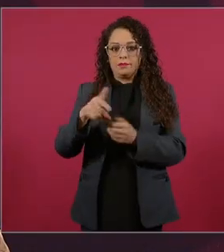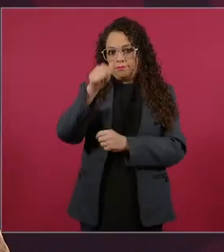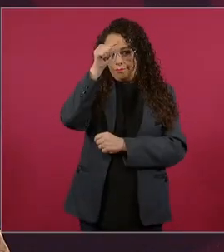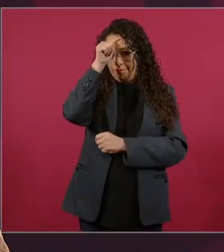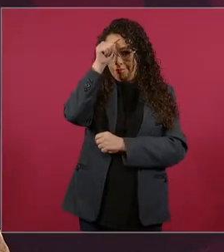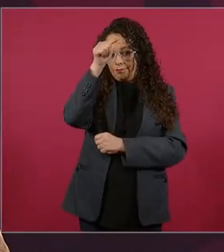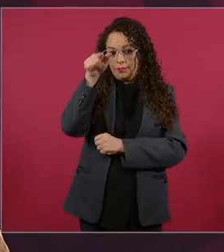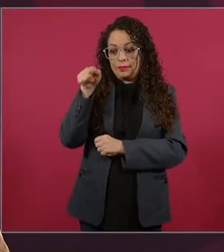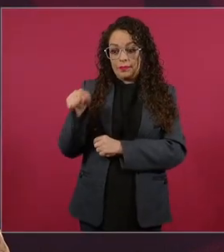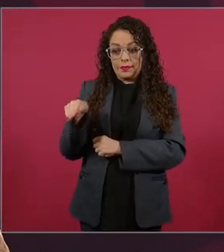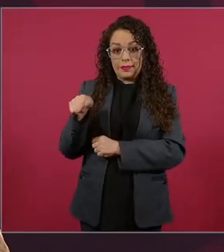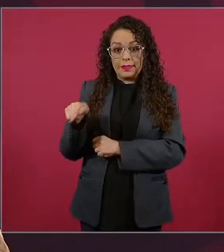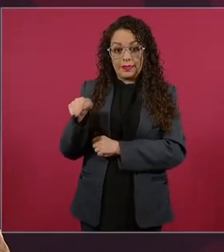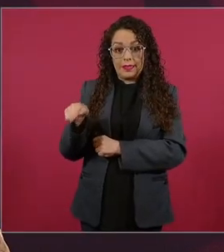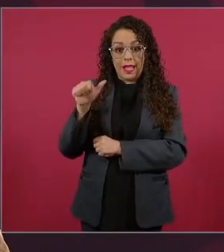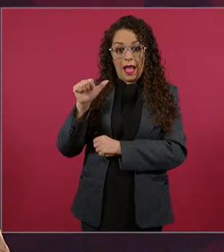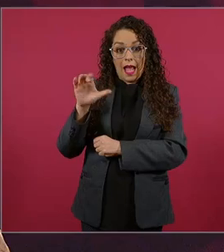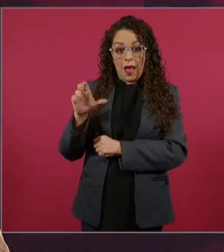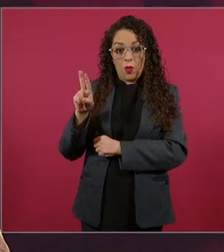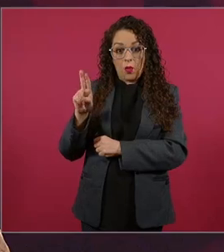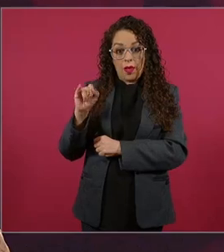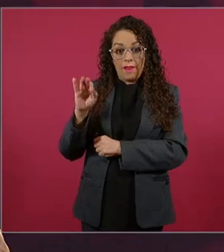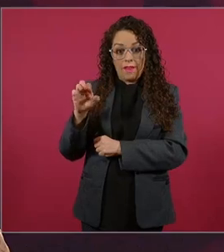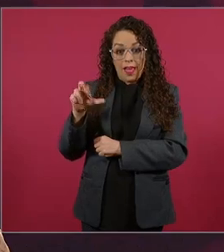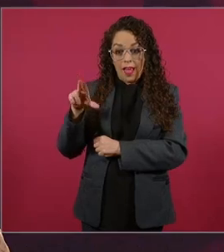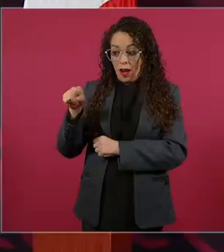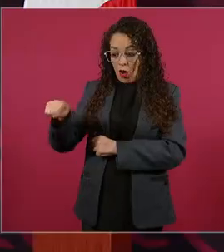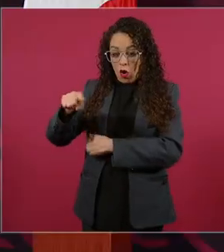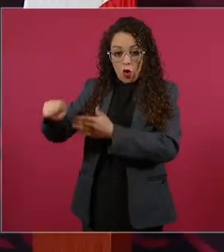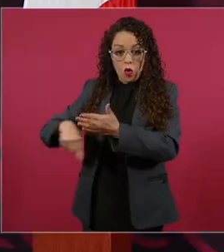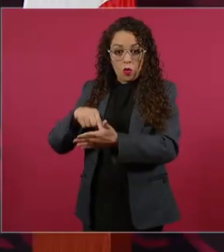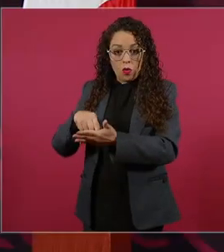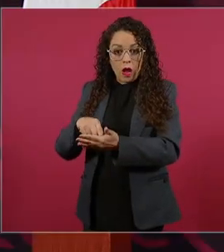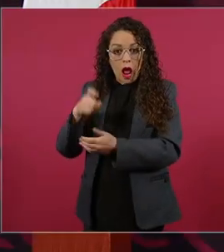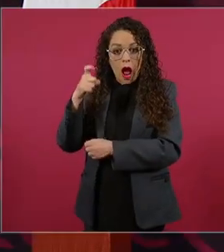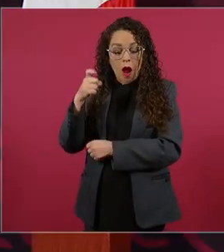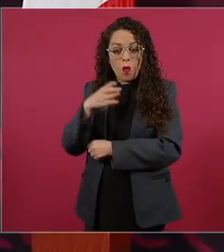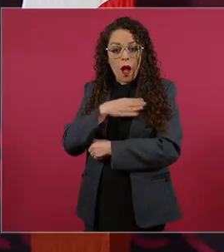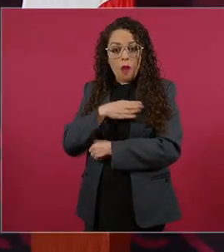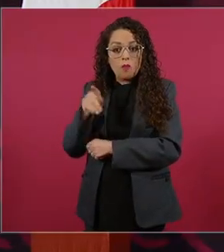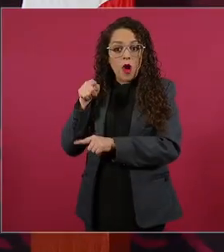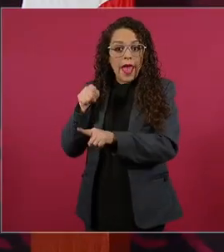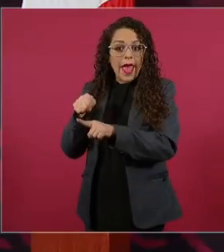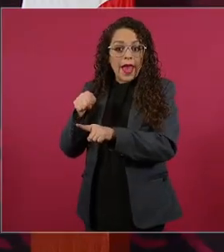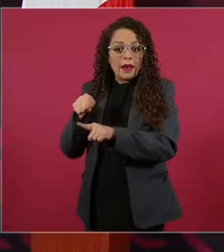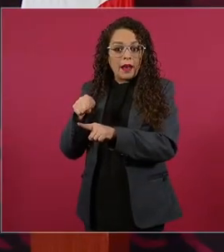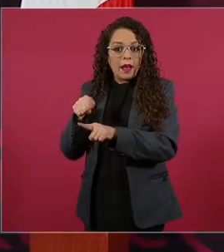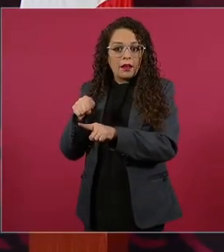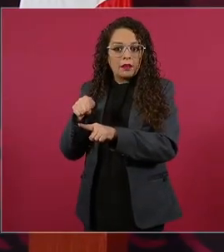buena. Entonces, no se trata de traer el agua a la ciudad,